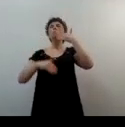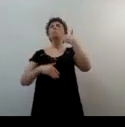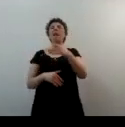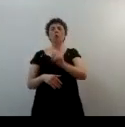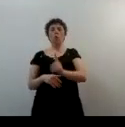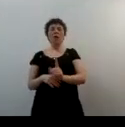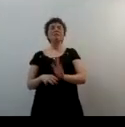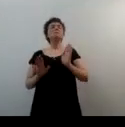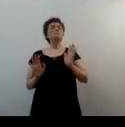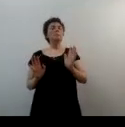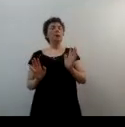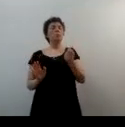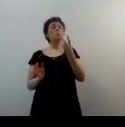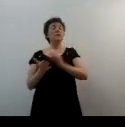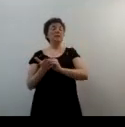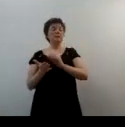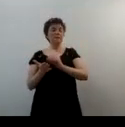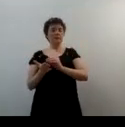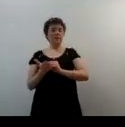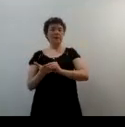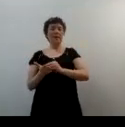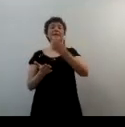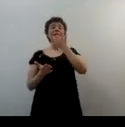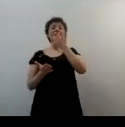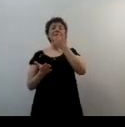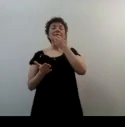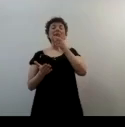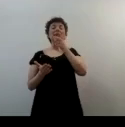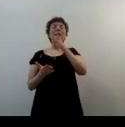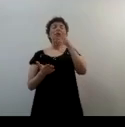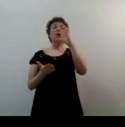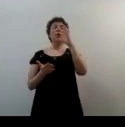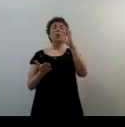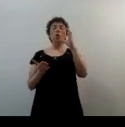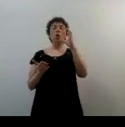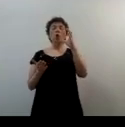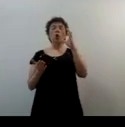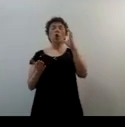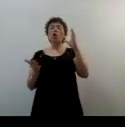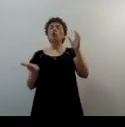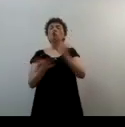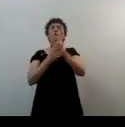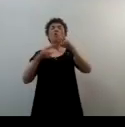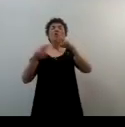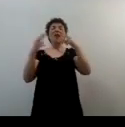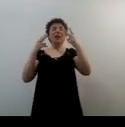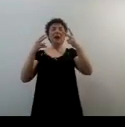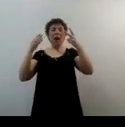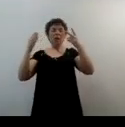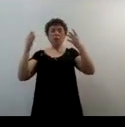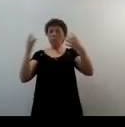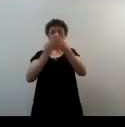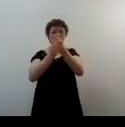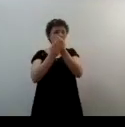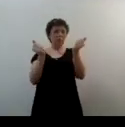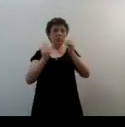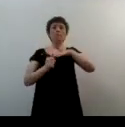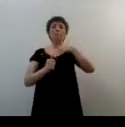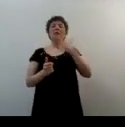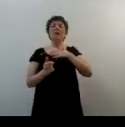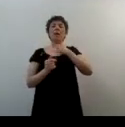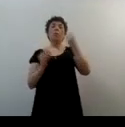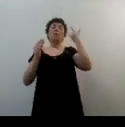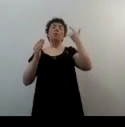que muchas veces, si se restringe todo el hidrato por la noche, incluso al día siguiente puedes tener una hiperglucemia de rebote, un aumento de la